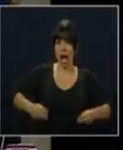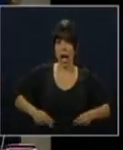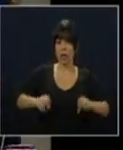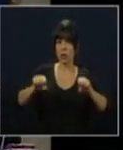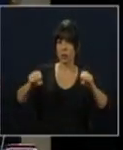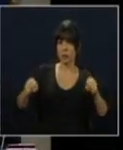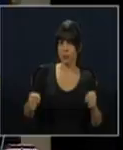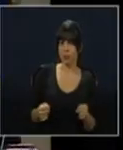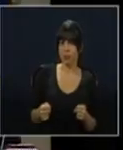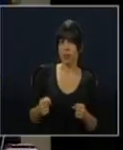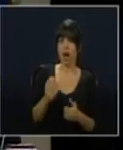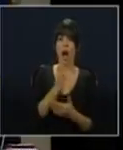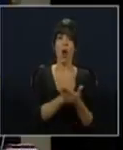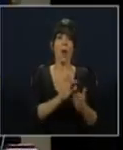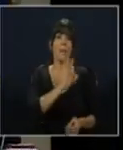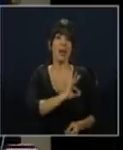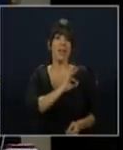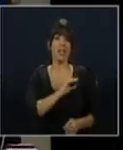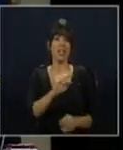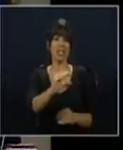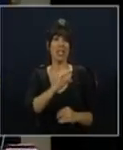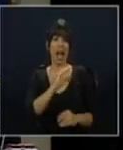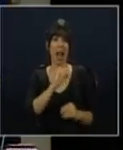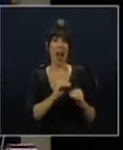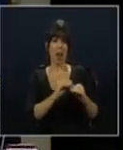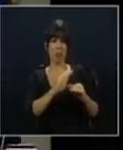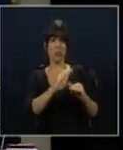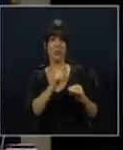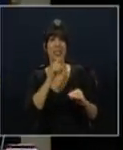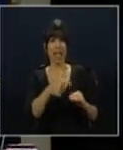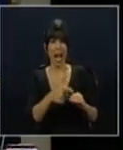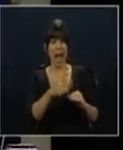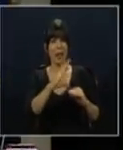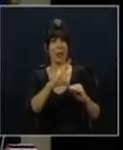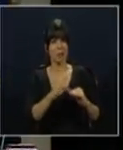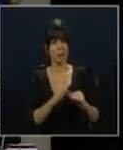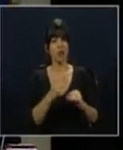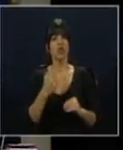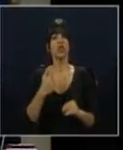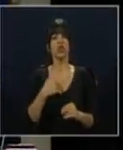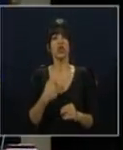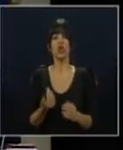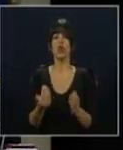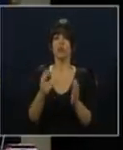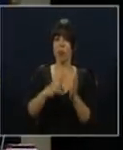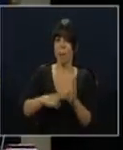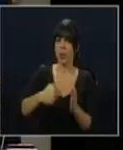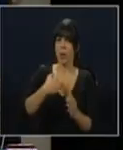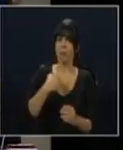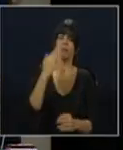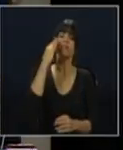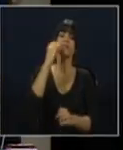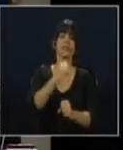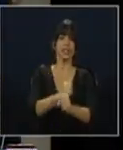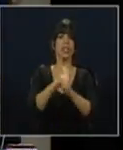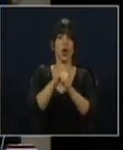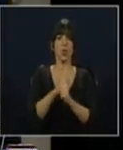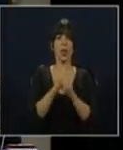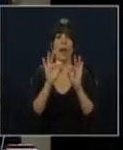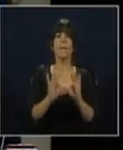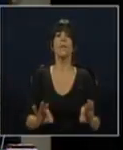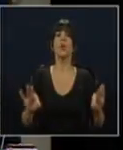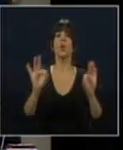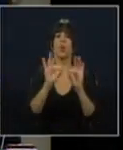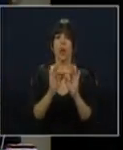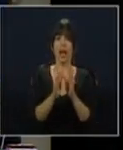operación y algunos beneficios salariales excesivos, ratifico mi convencimiento de la importancia